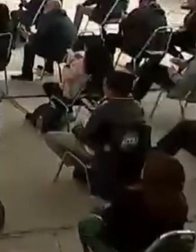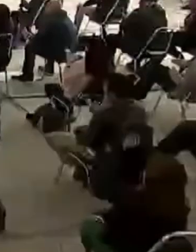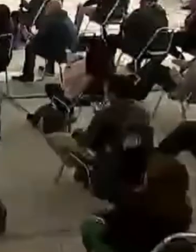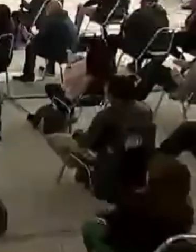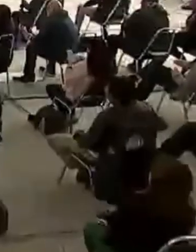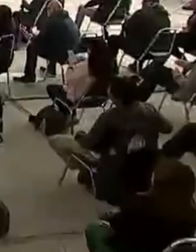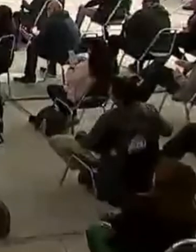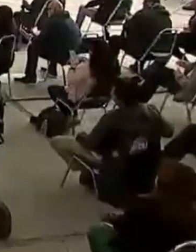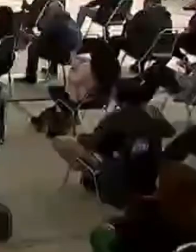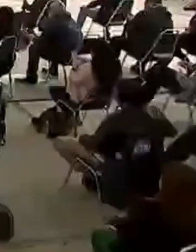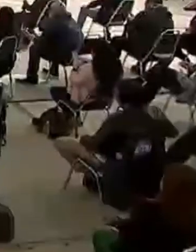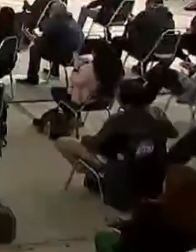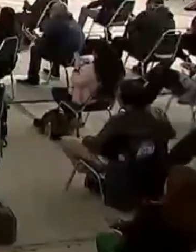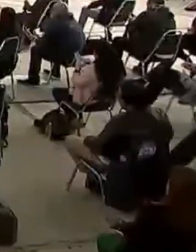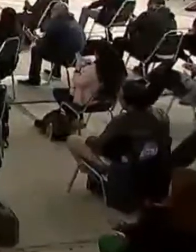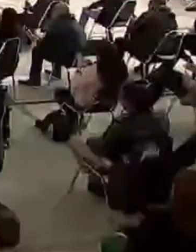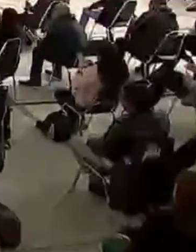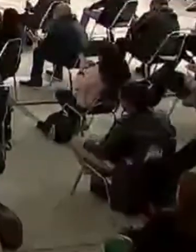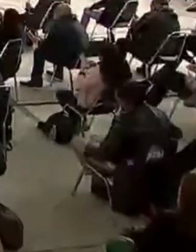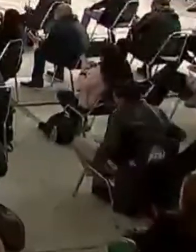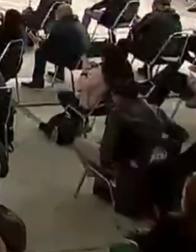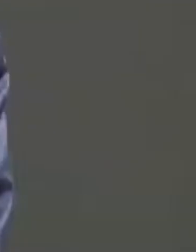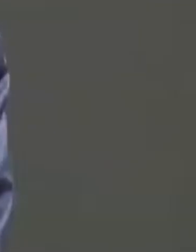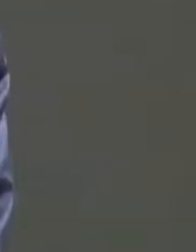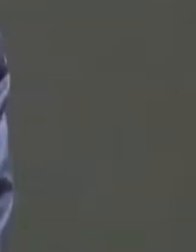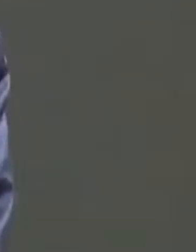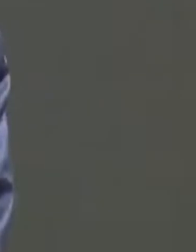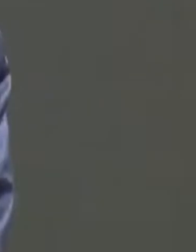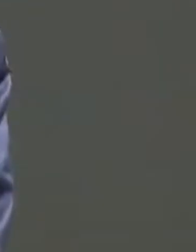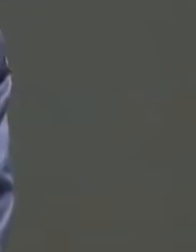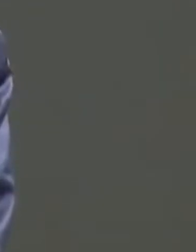estadounidense dio el permiso